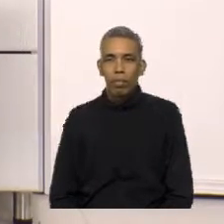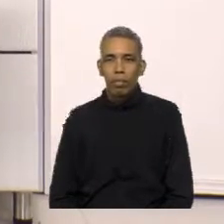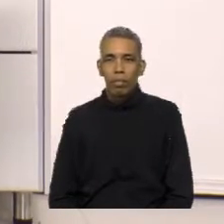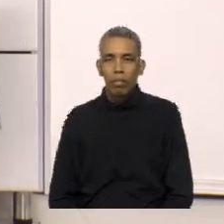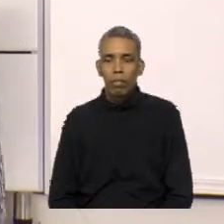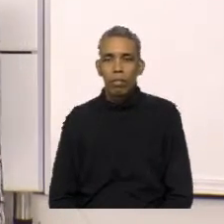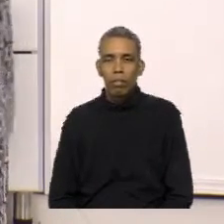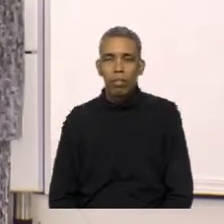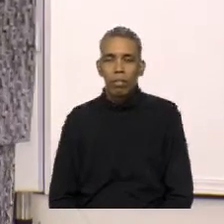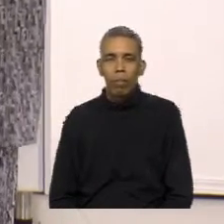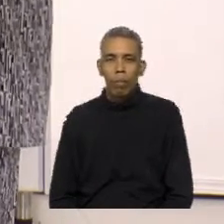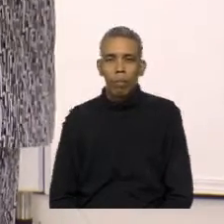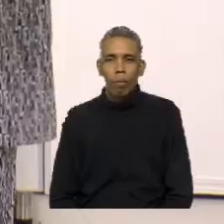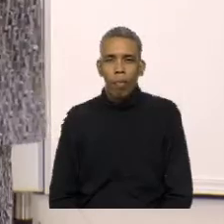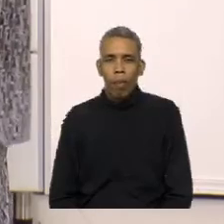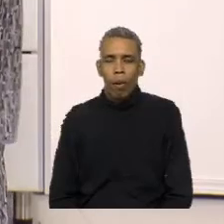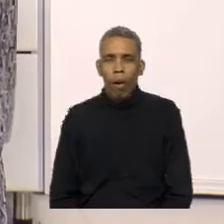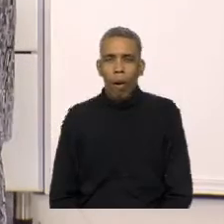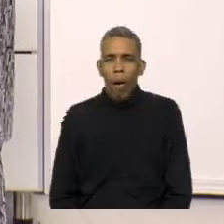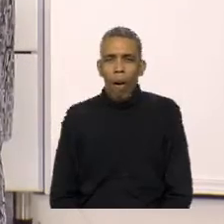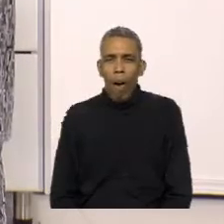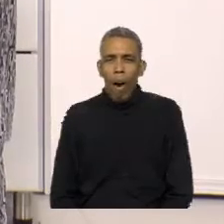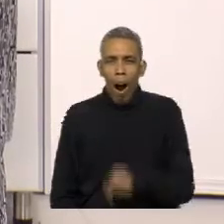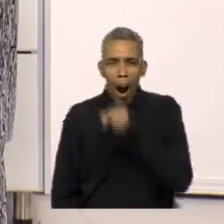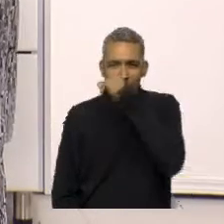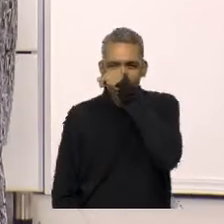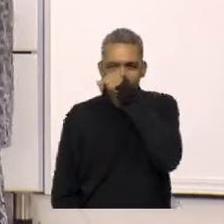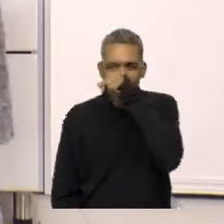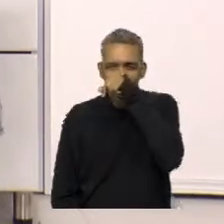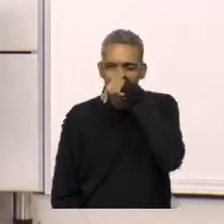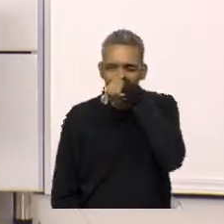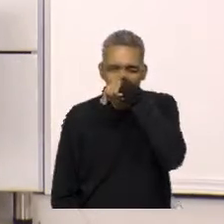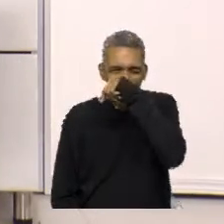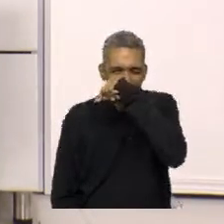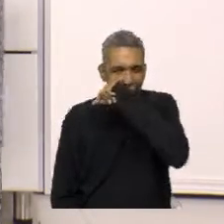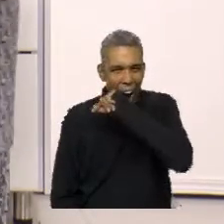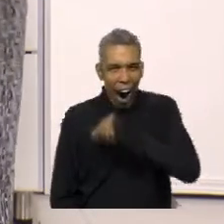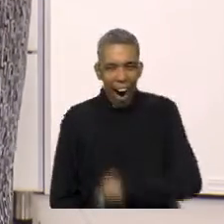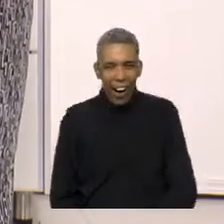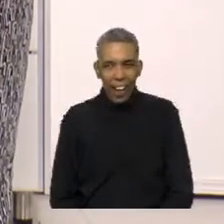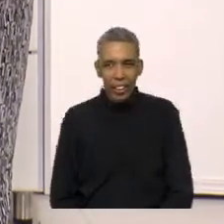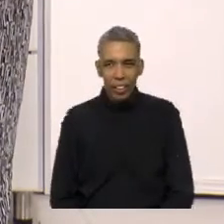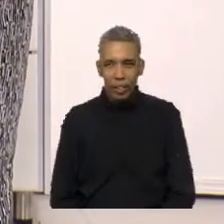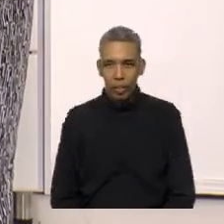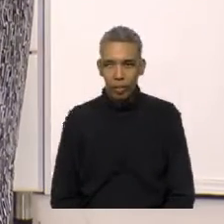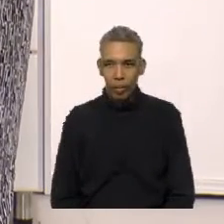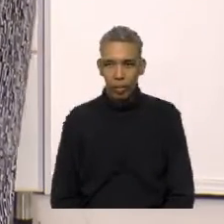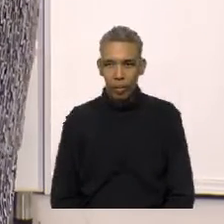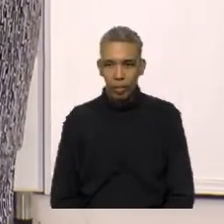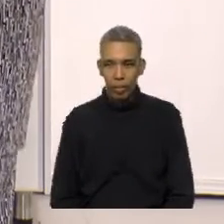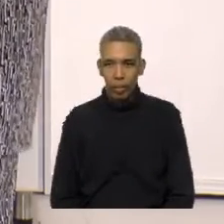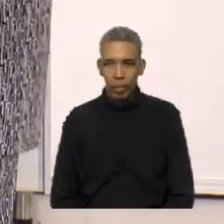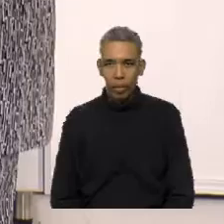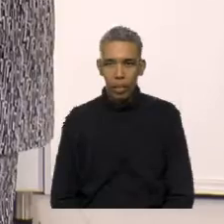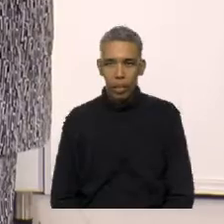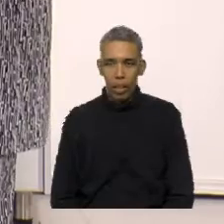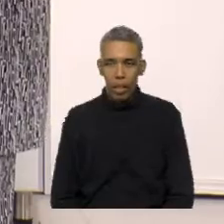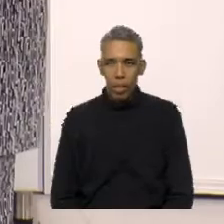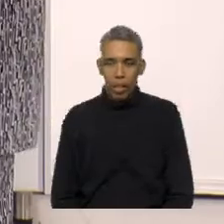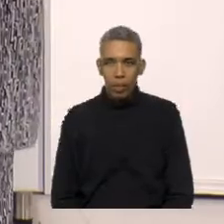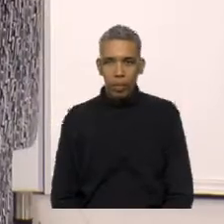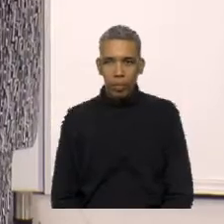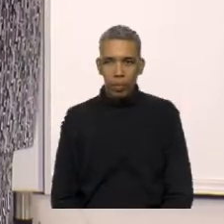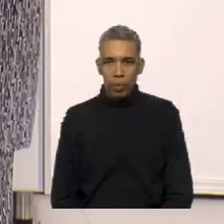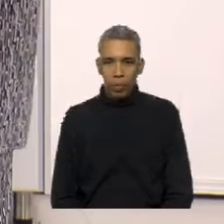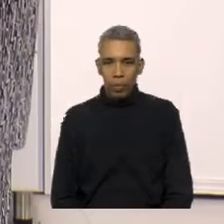pelar el mango para adicionarlo y el puré de aguacate vamos a poner por acá. Lo